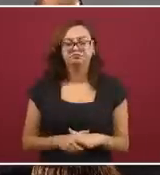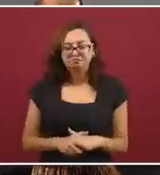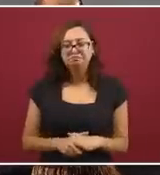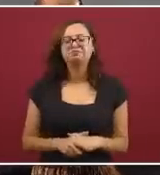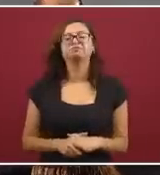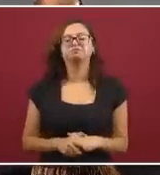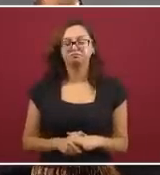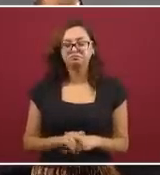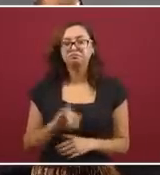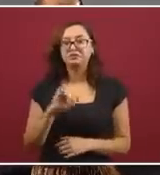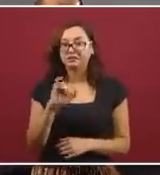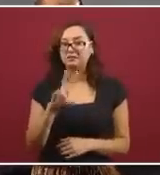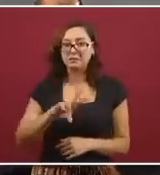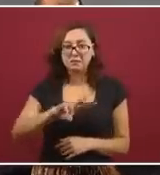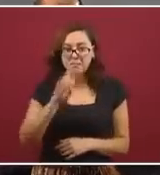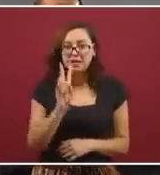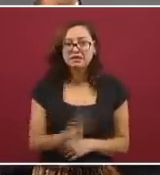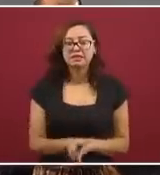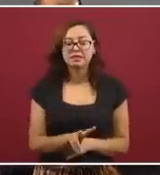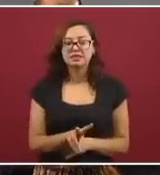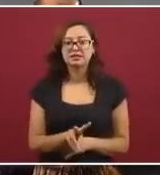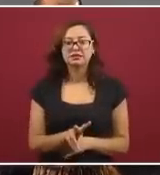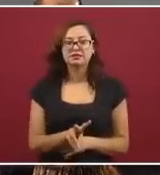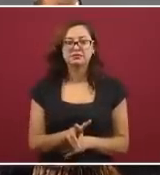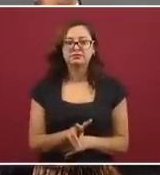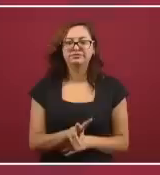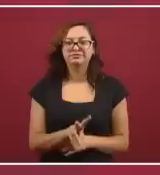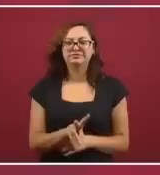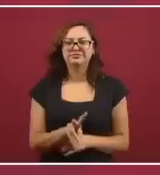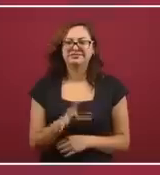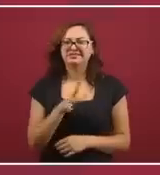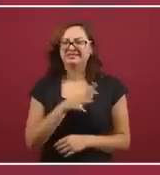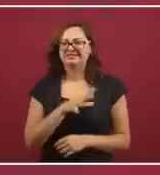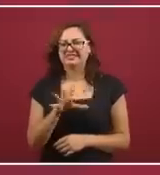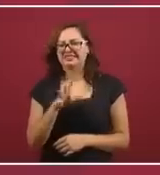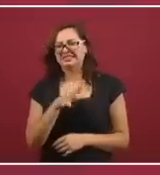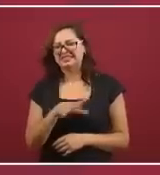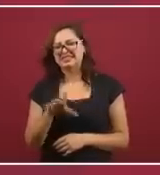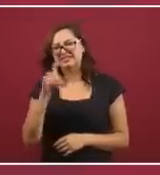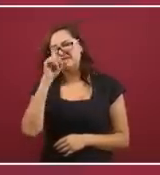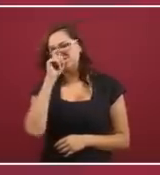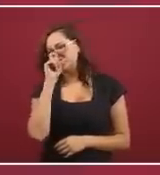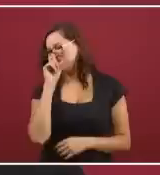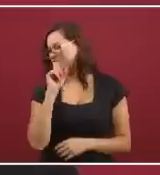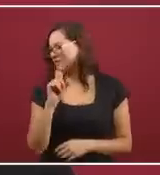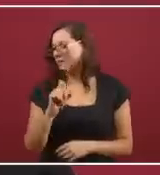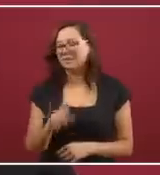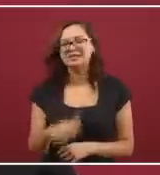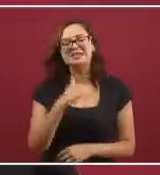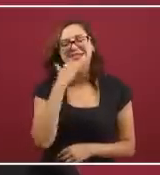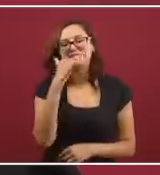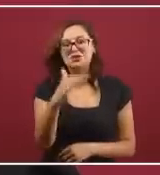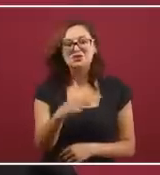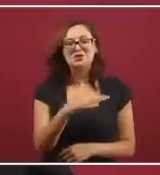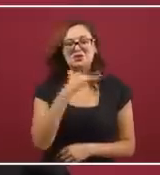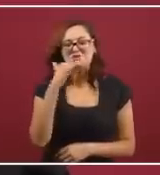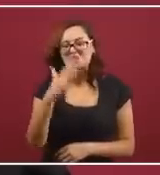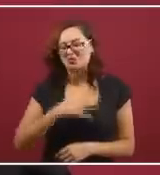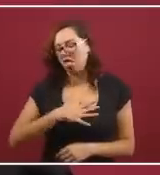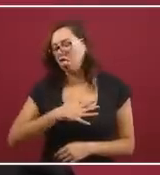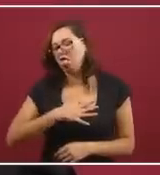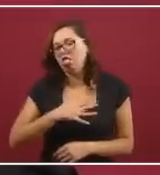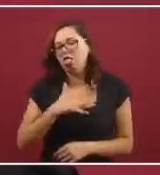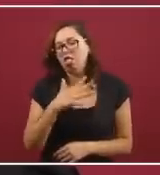es este buzzi con la corrupción guácala